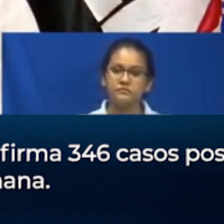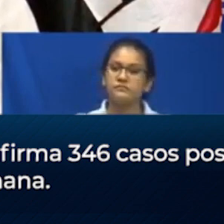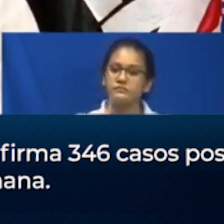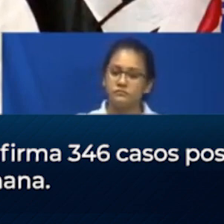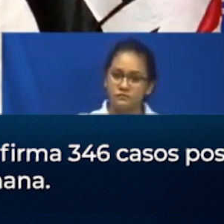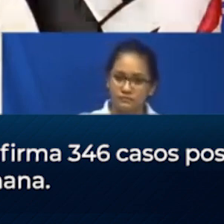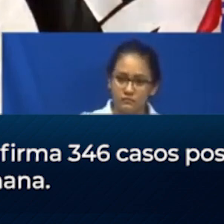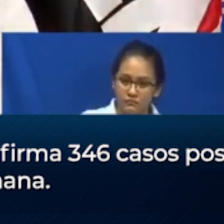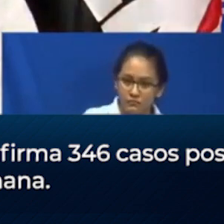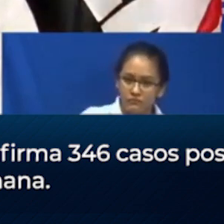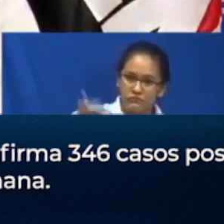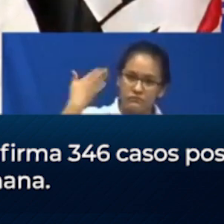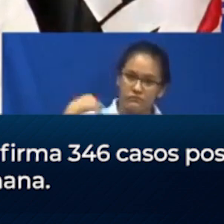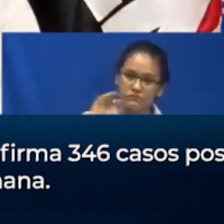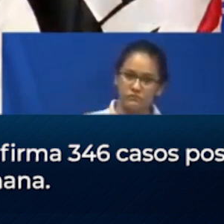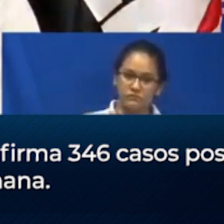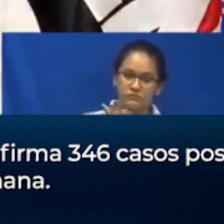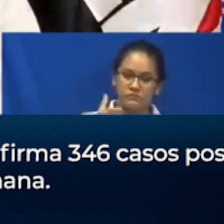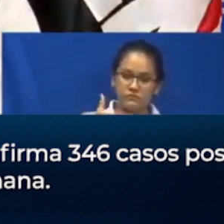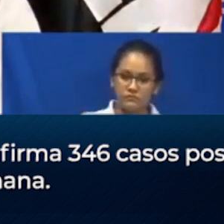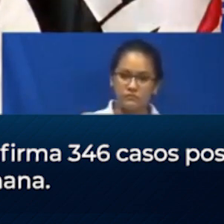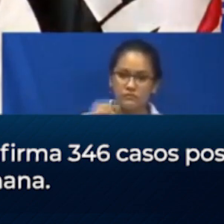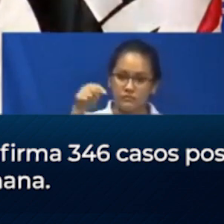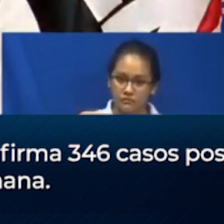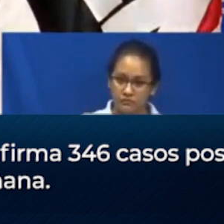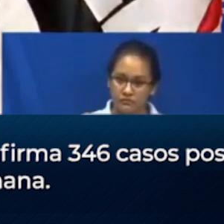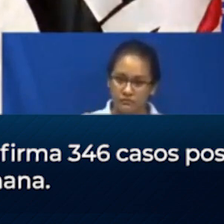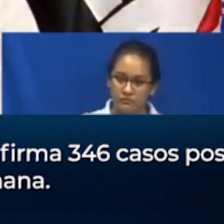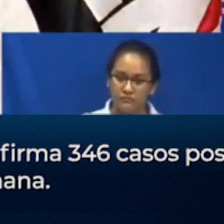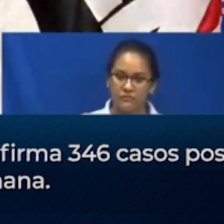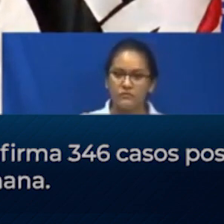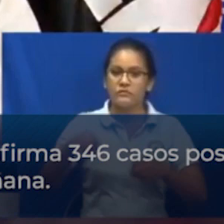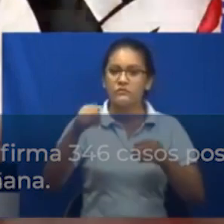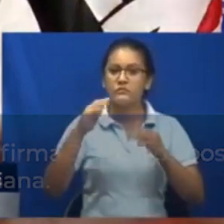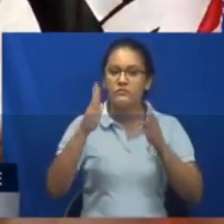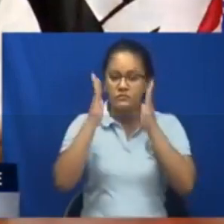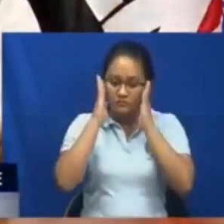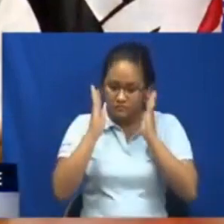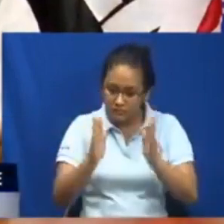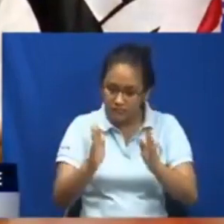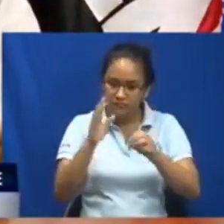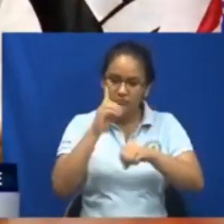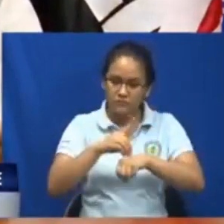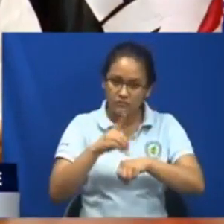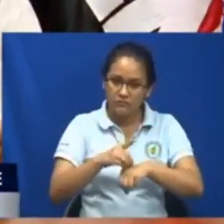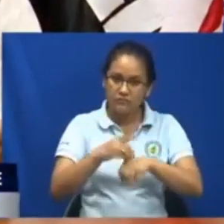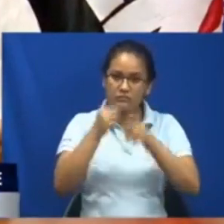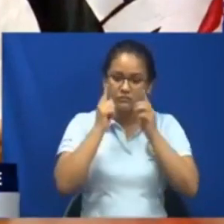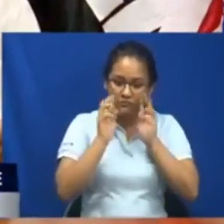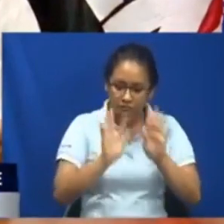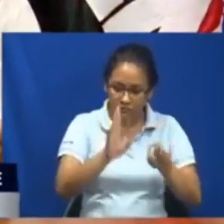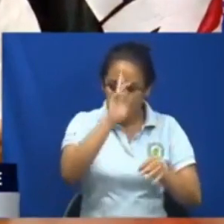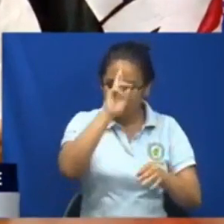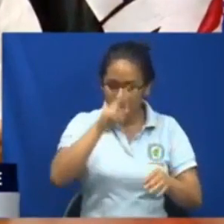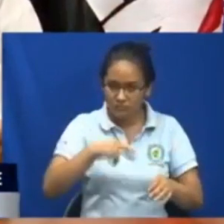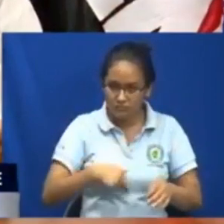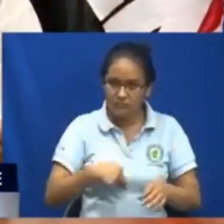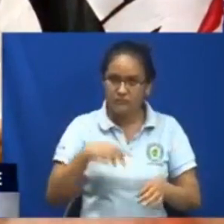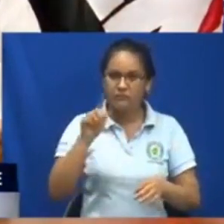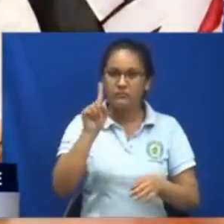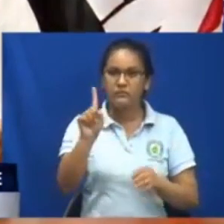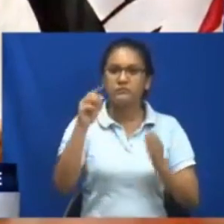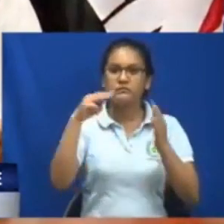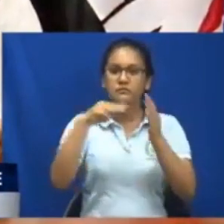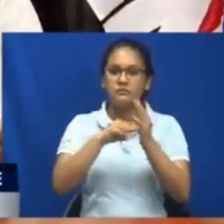pandemia hasta el día de hoy, hemos atendido y dado seguimiento responsable y cuidadoso a